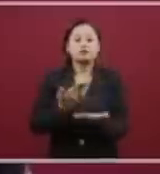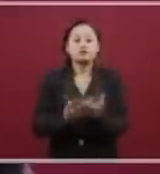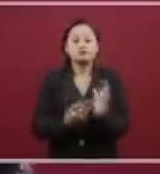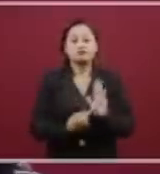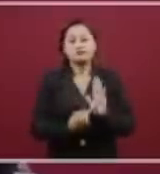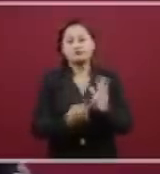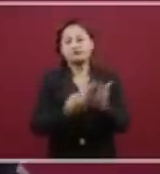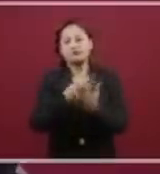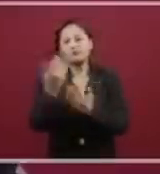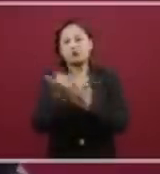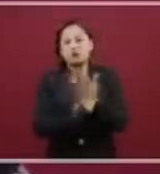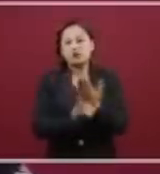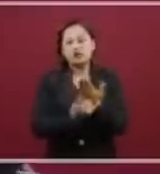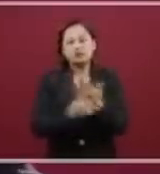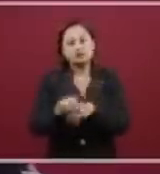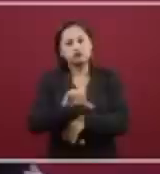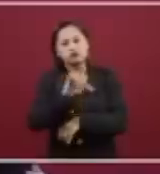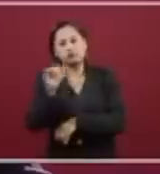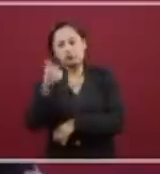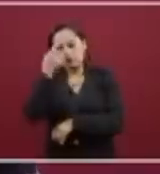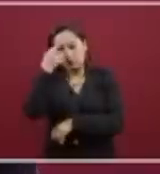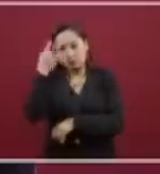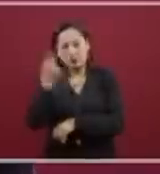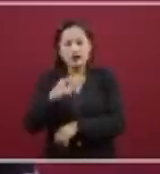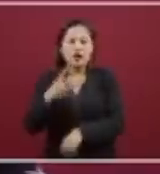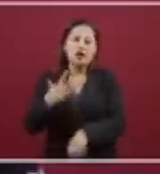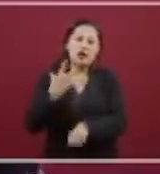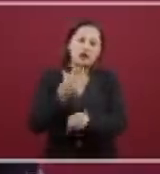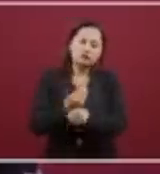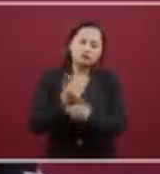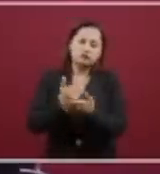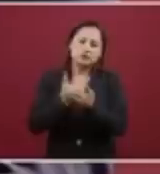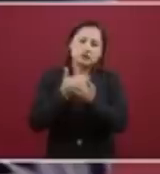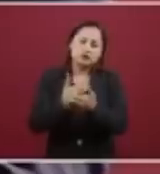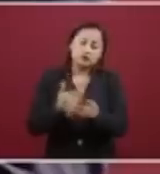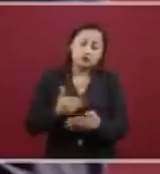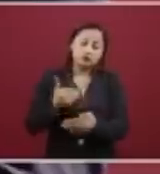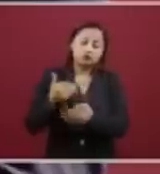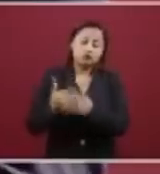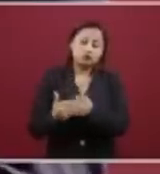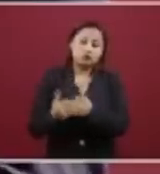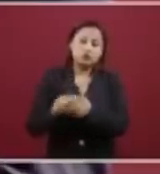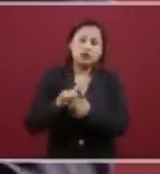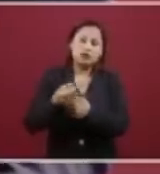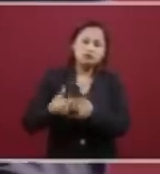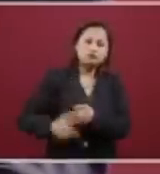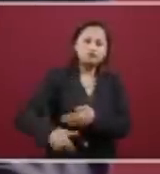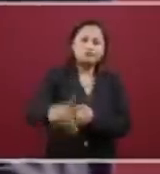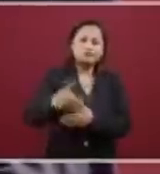integral para mediano y largo plazo